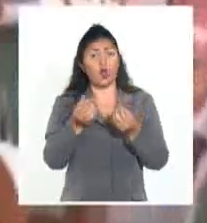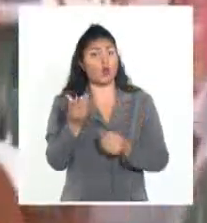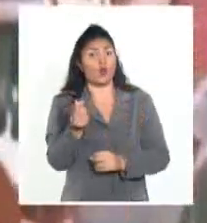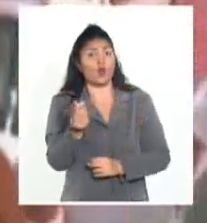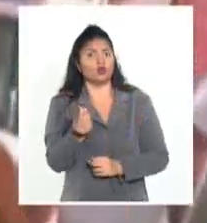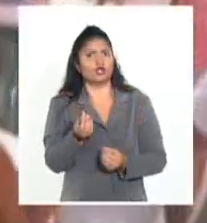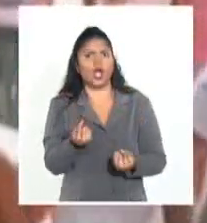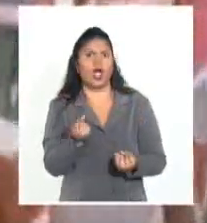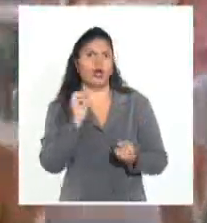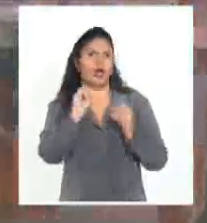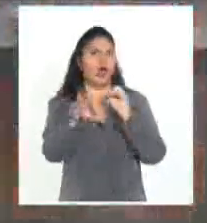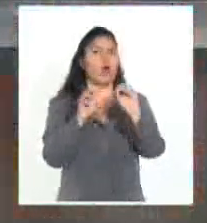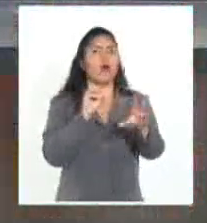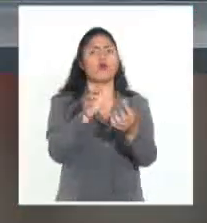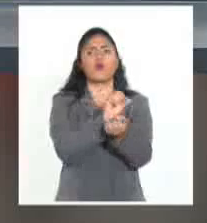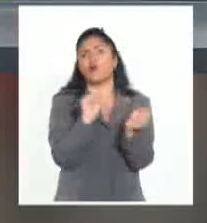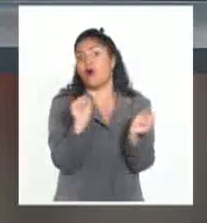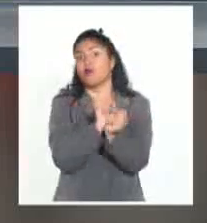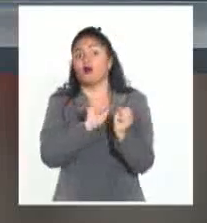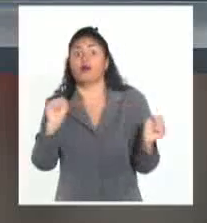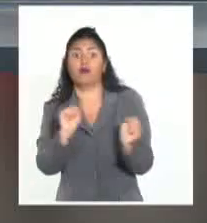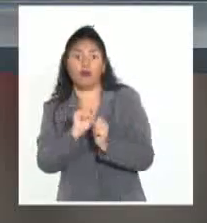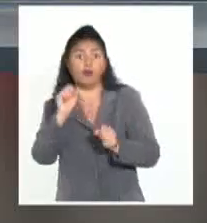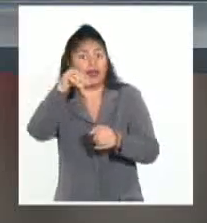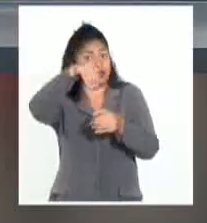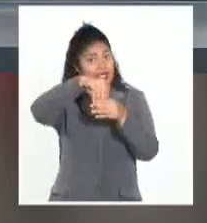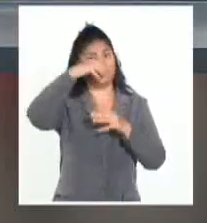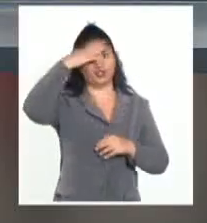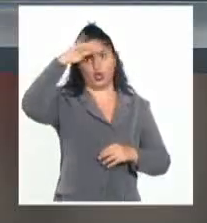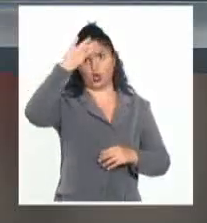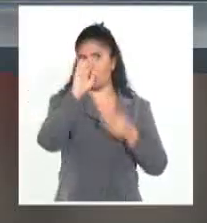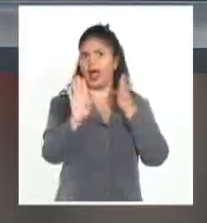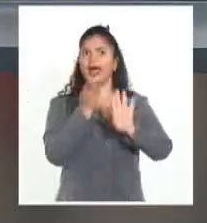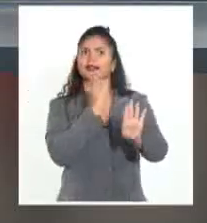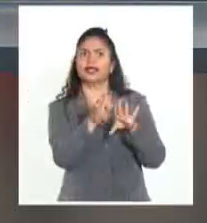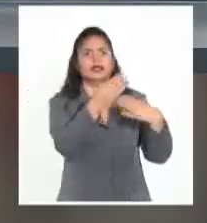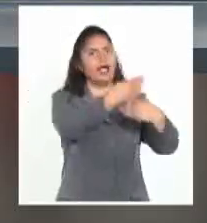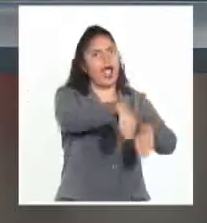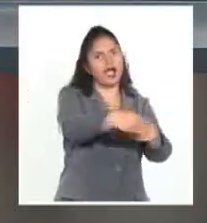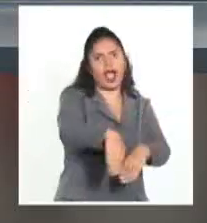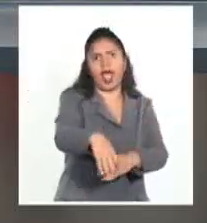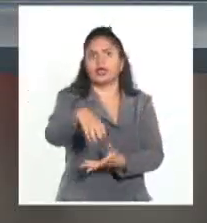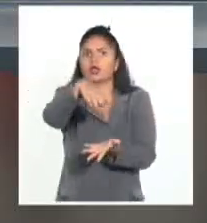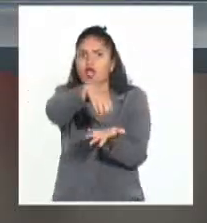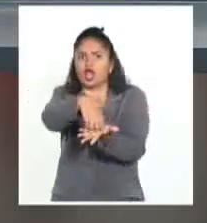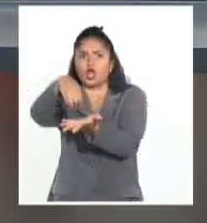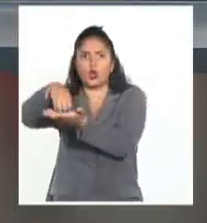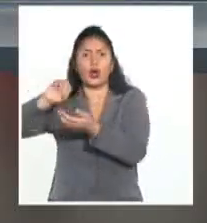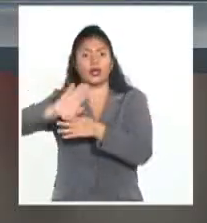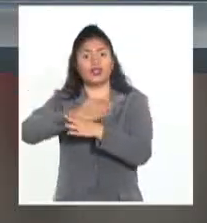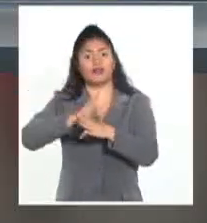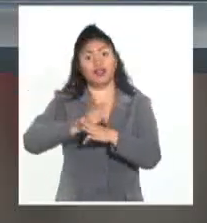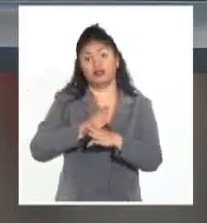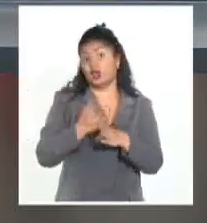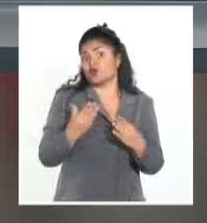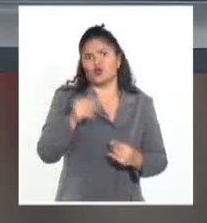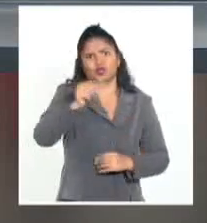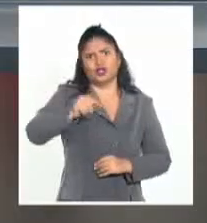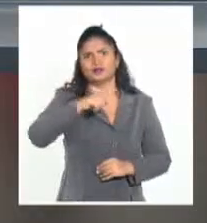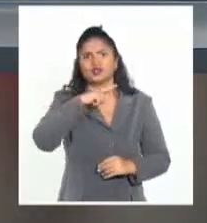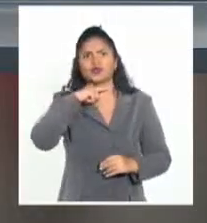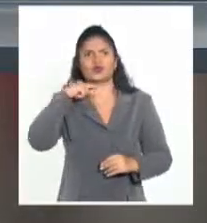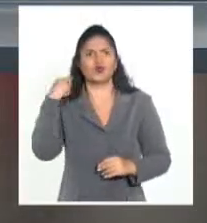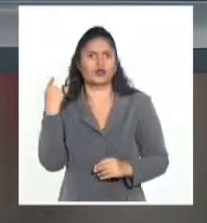cada segundo a quienes nos enfrentamos cuál es la calaña del enemigo que a través del hambre y el odio procura la división y la